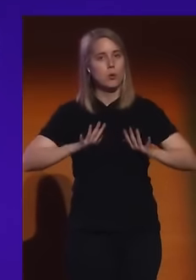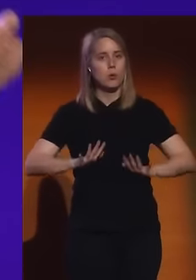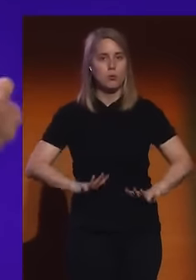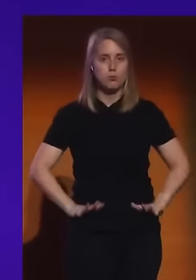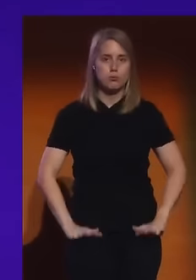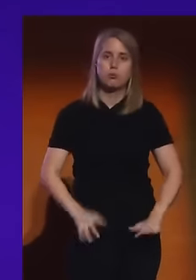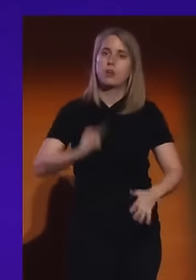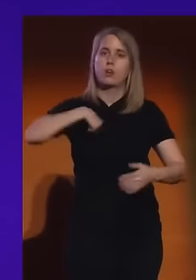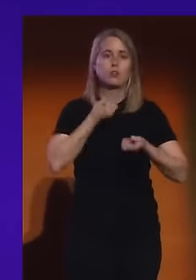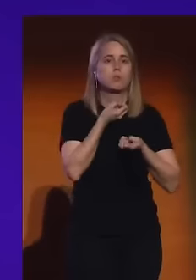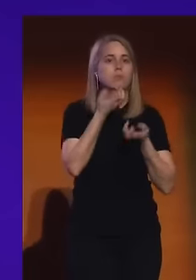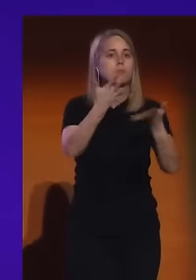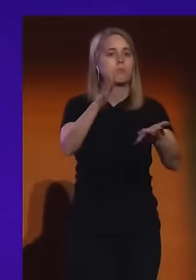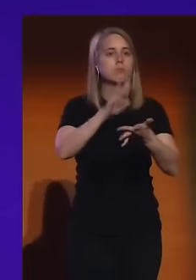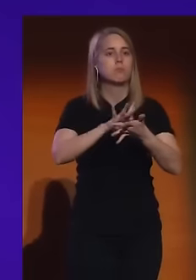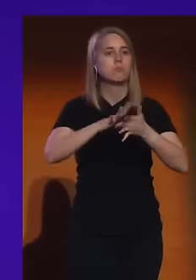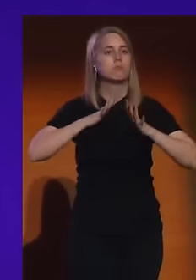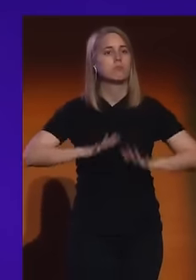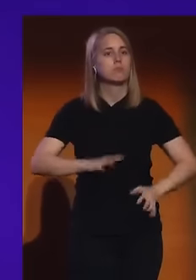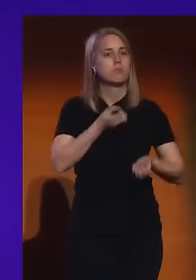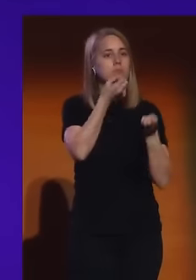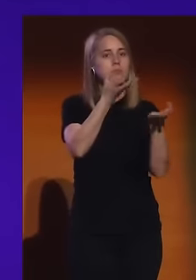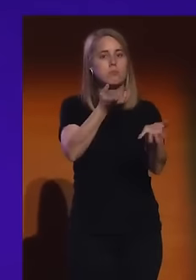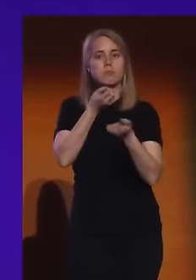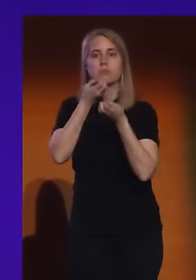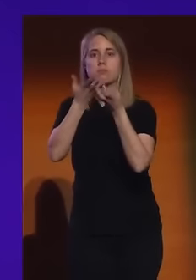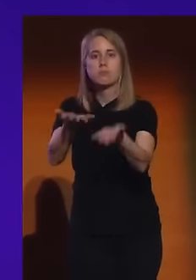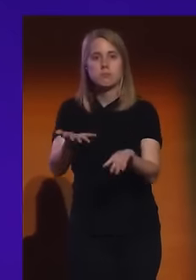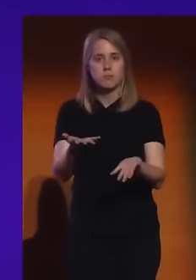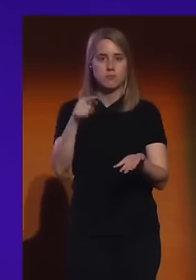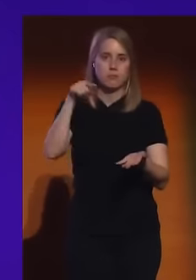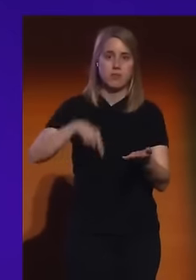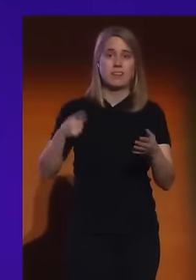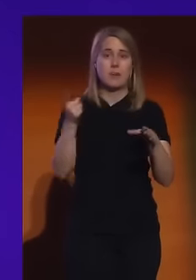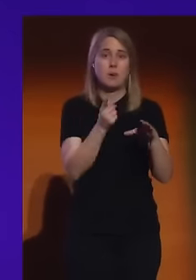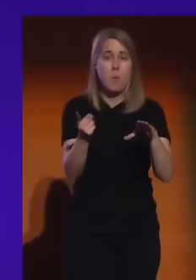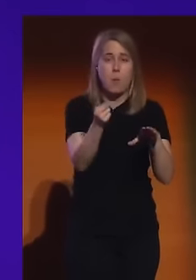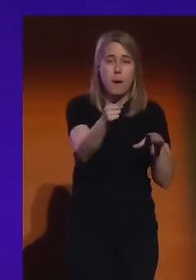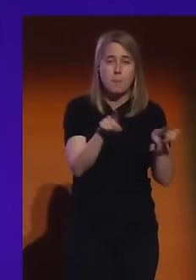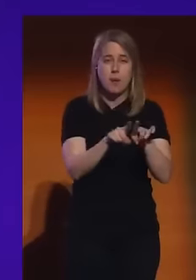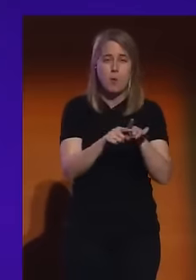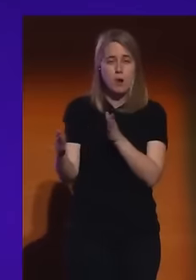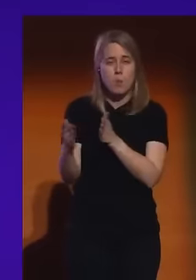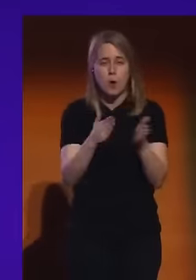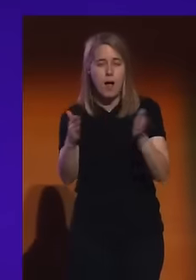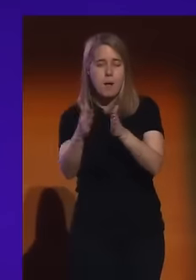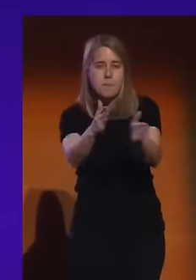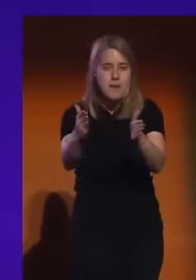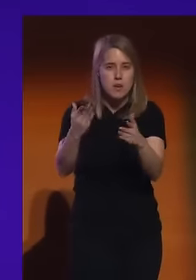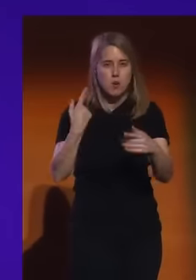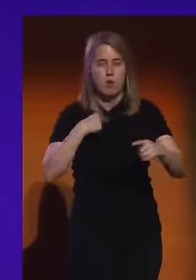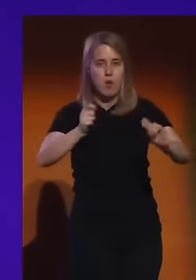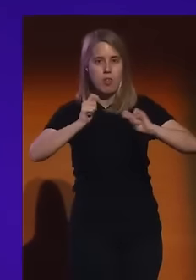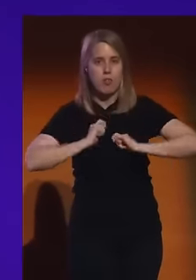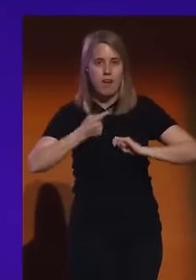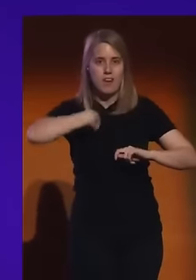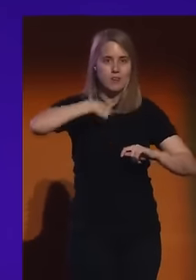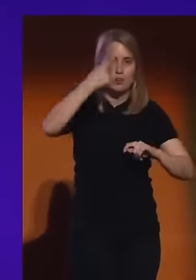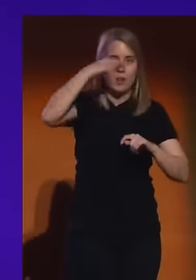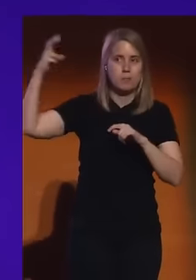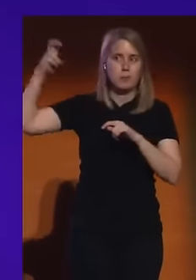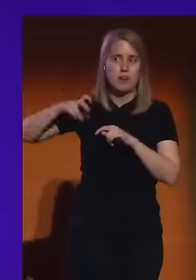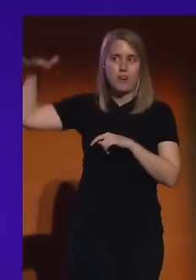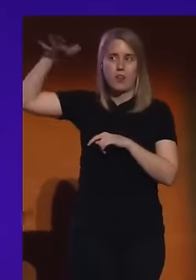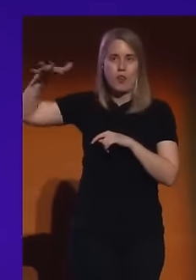etas egiten da eta horrek ematen digu mapa eta ibilbidea badaku nondi